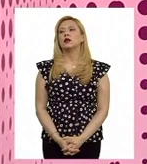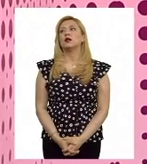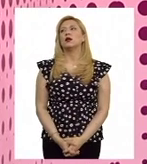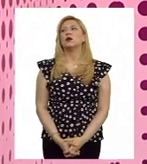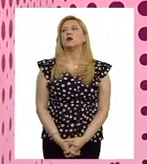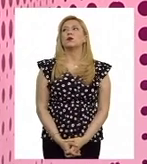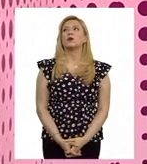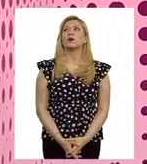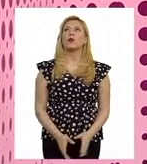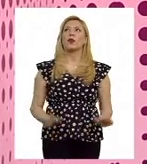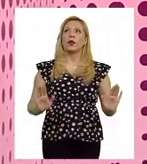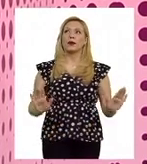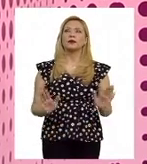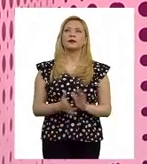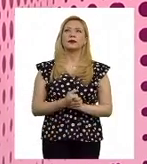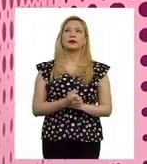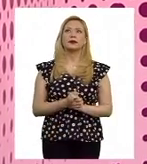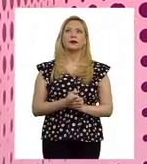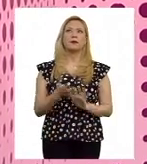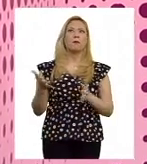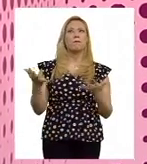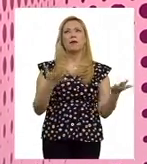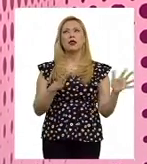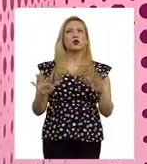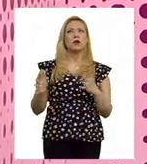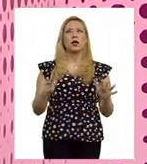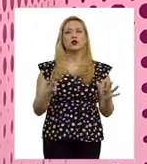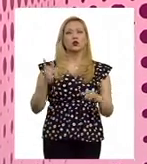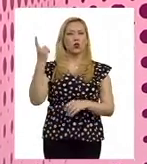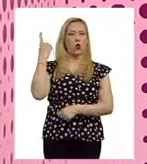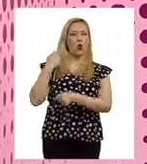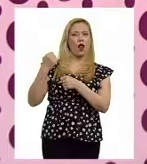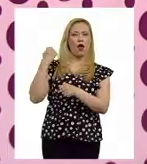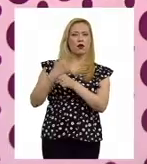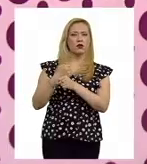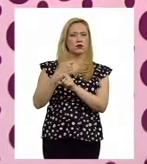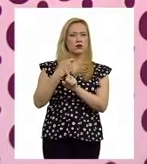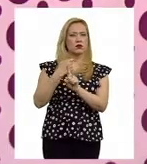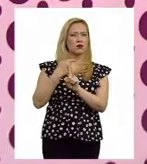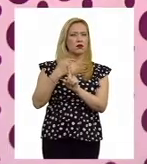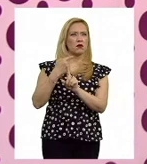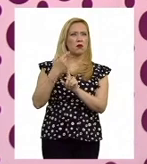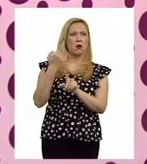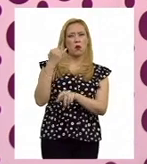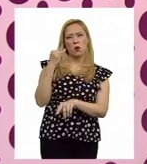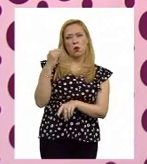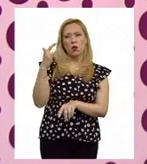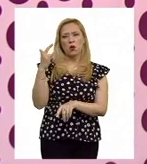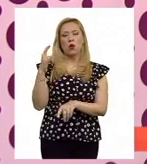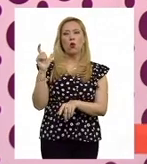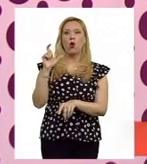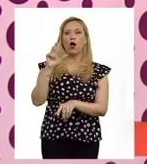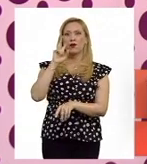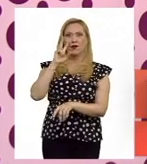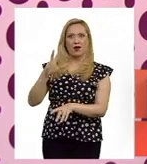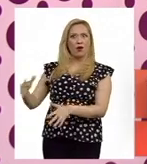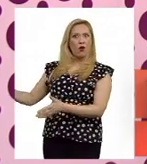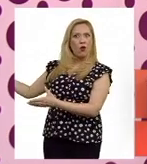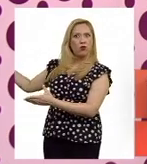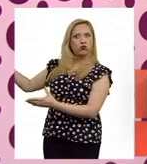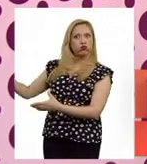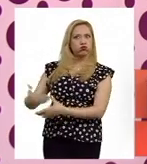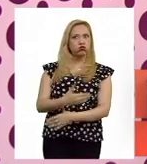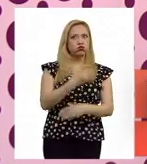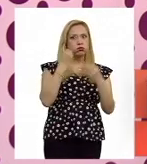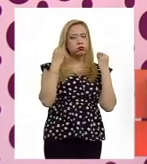correcto. Desde más o menos mediados del año pasado, a raíz de los flujos migratorios tan fuertes